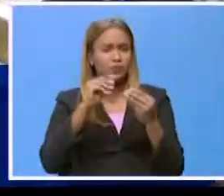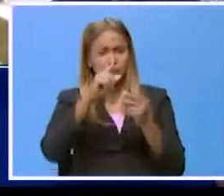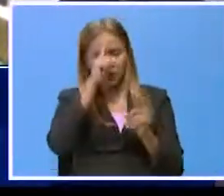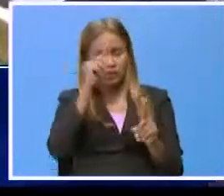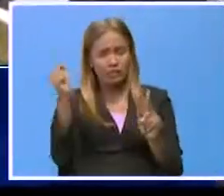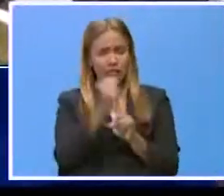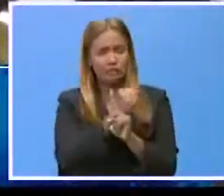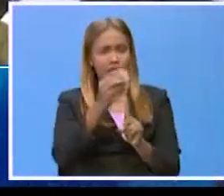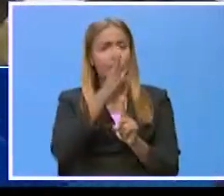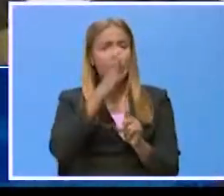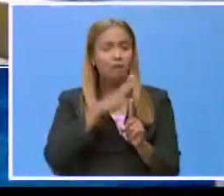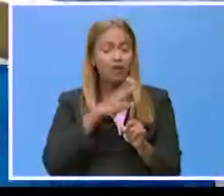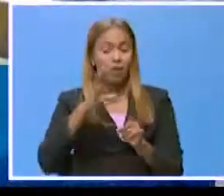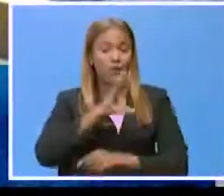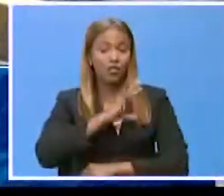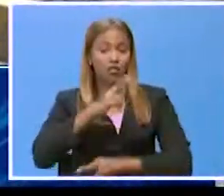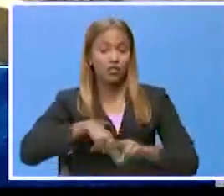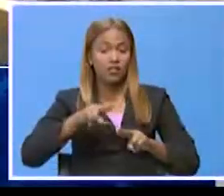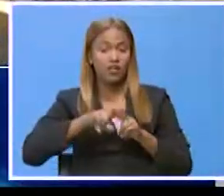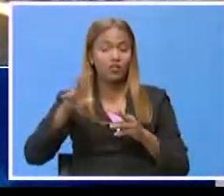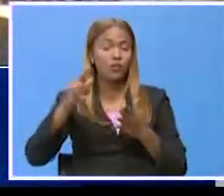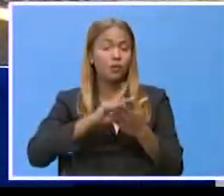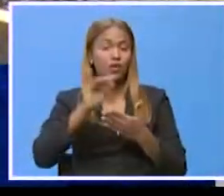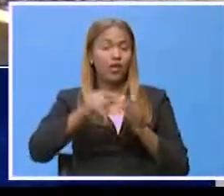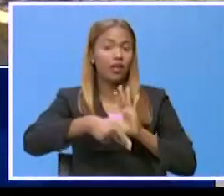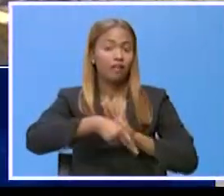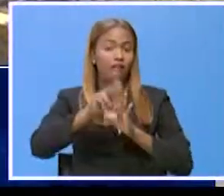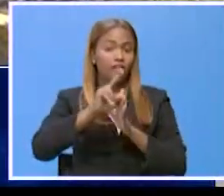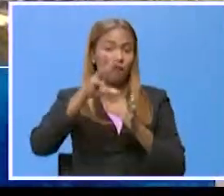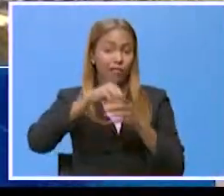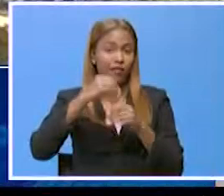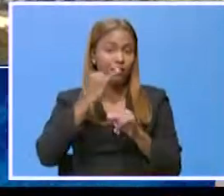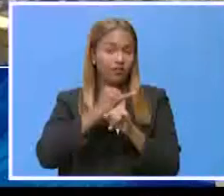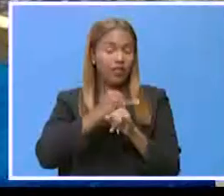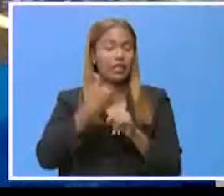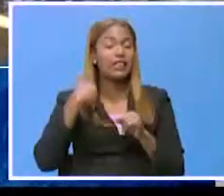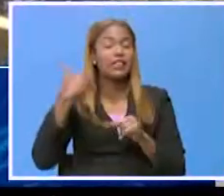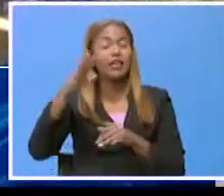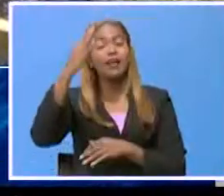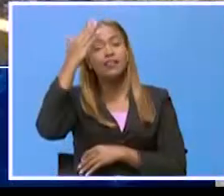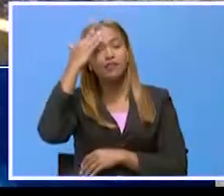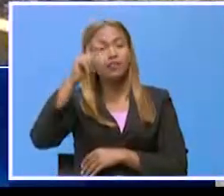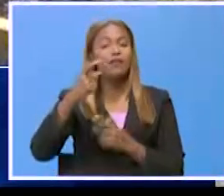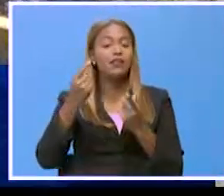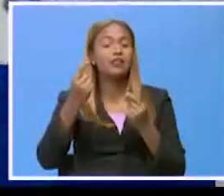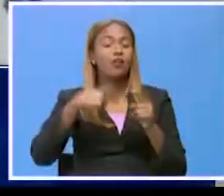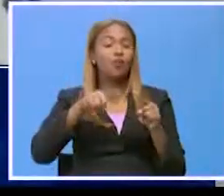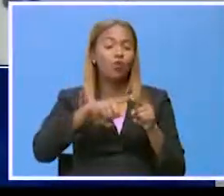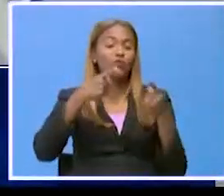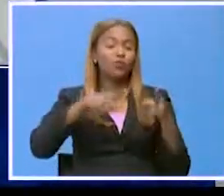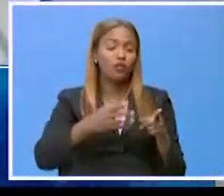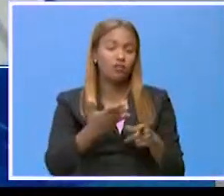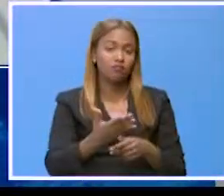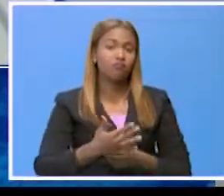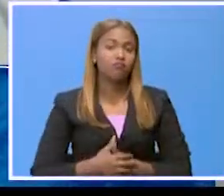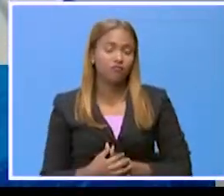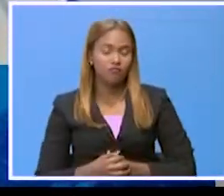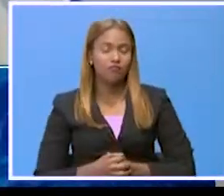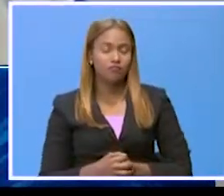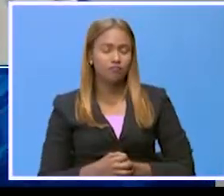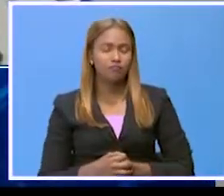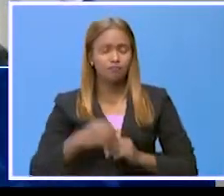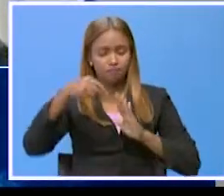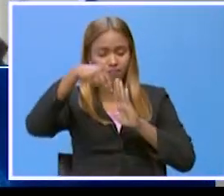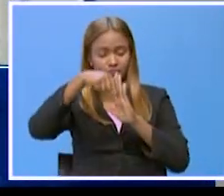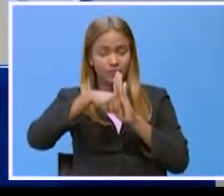género la policía nacional en su proyecto de reforma institucional tiene bien claro qué hacer en este aspecto a lo interno otros temas